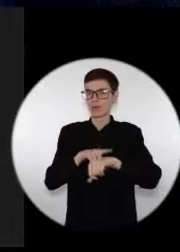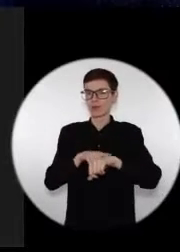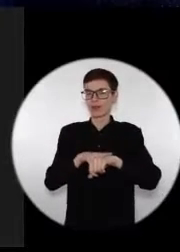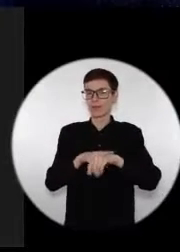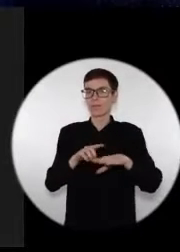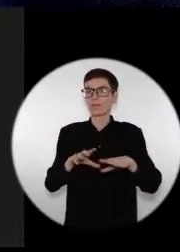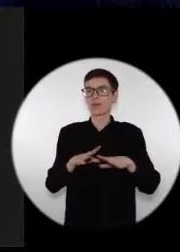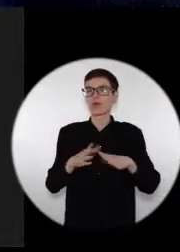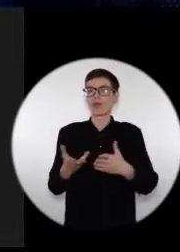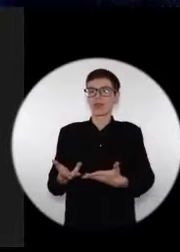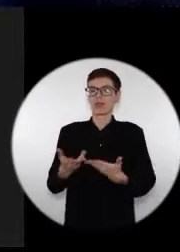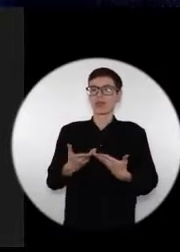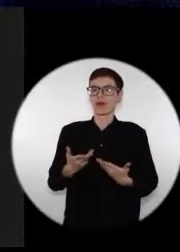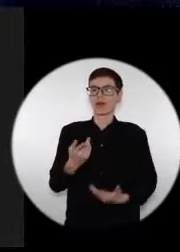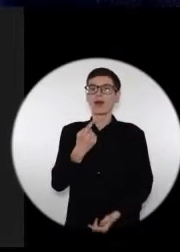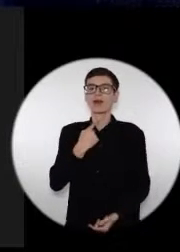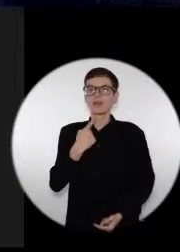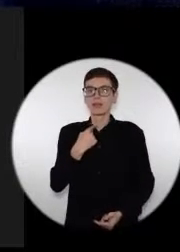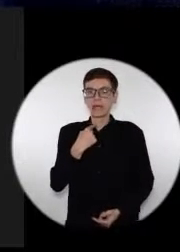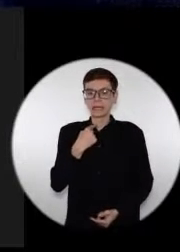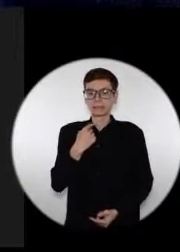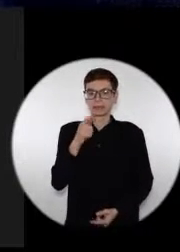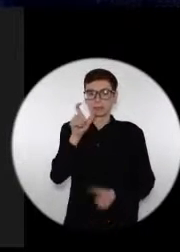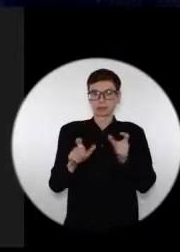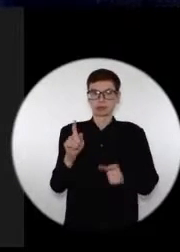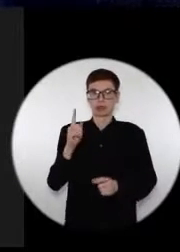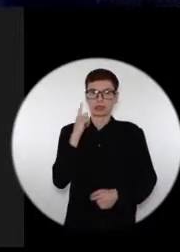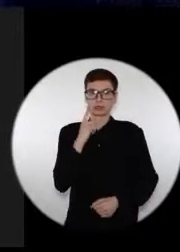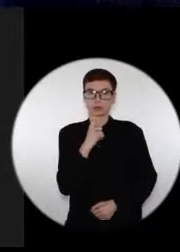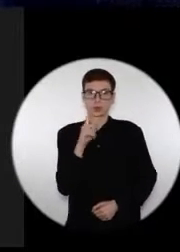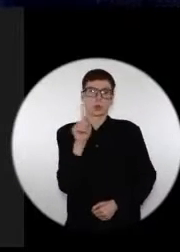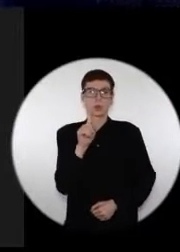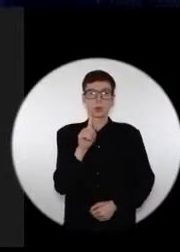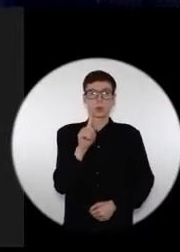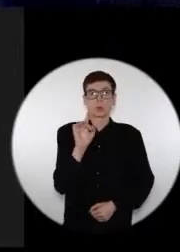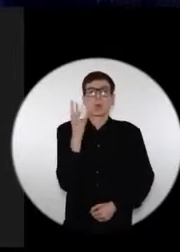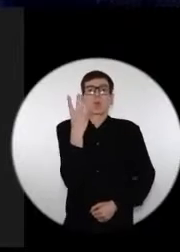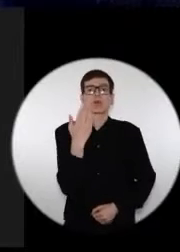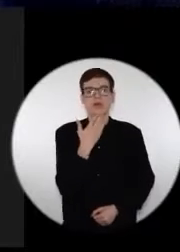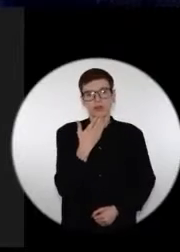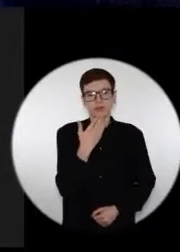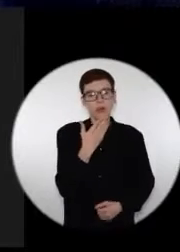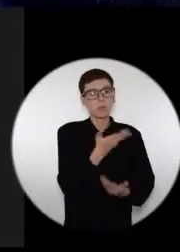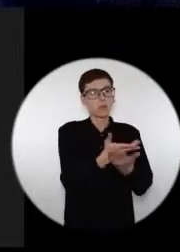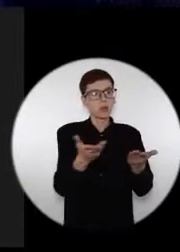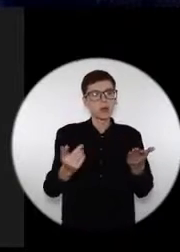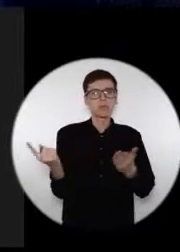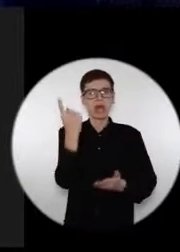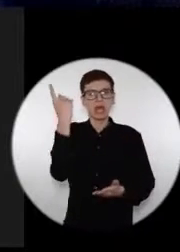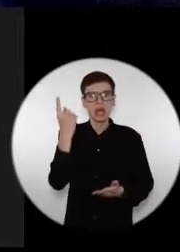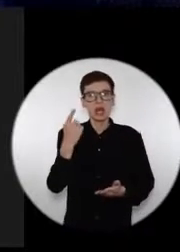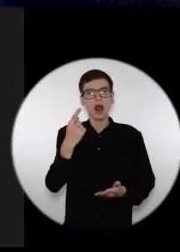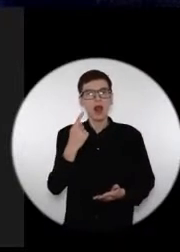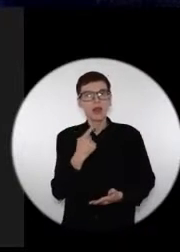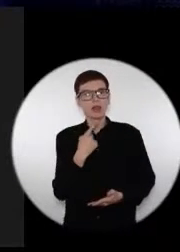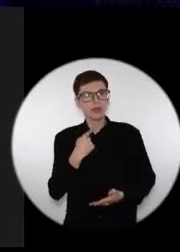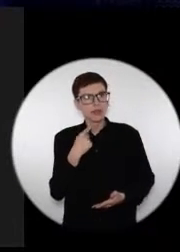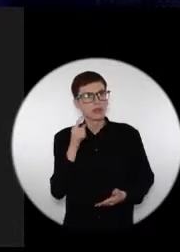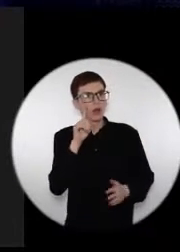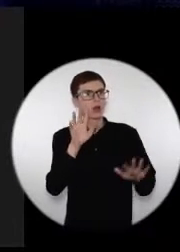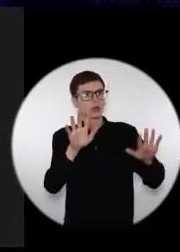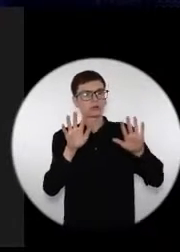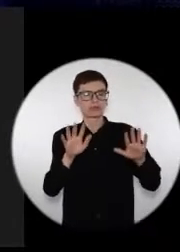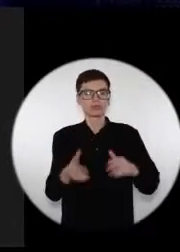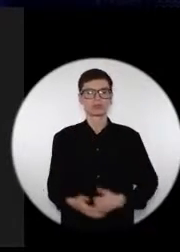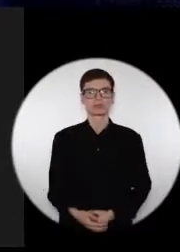eso al mismo tiempo pasa de ser de acceso a de interés solamente de las personas sordas ya vas a hacerte un